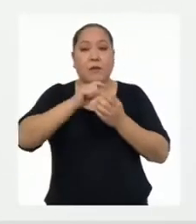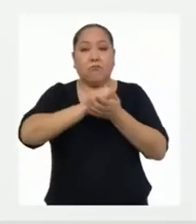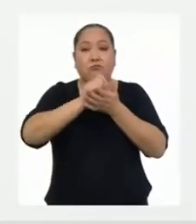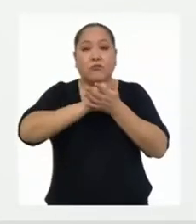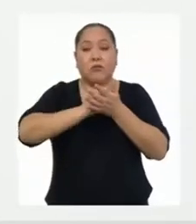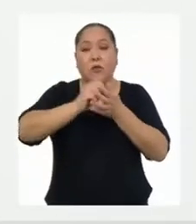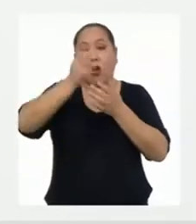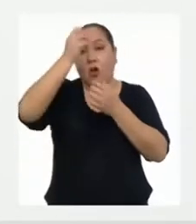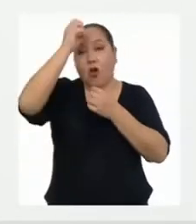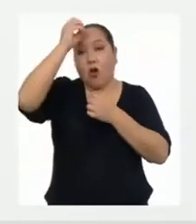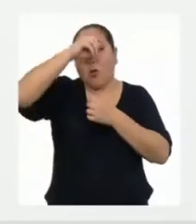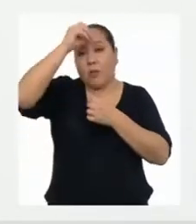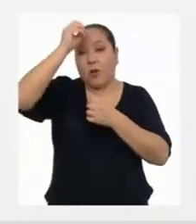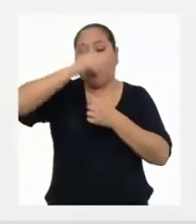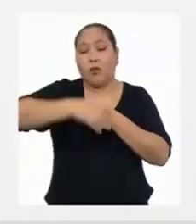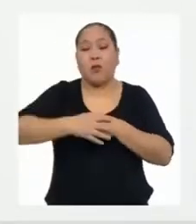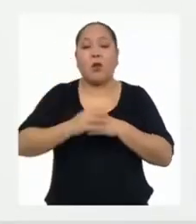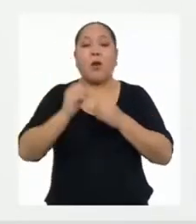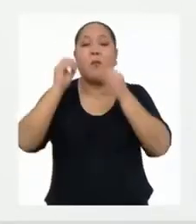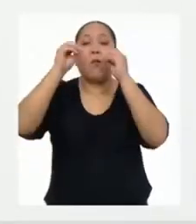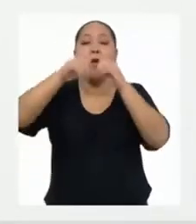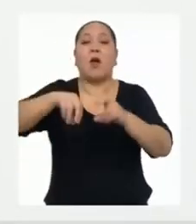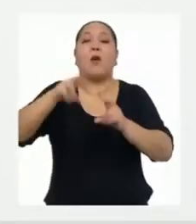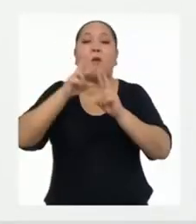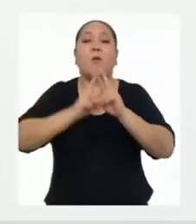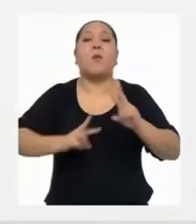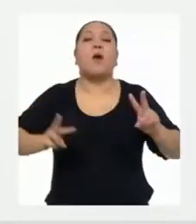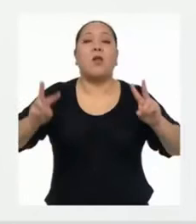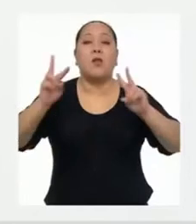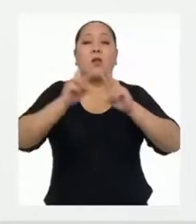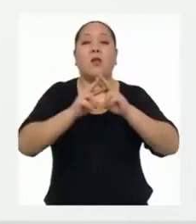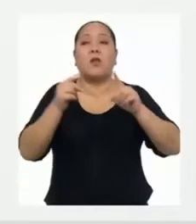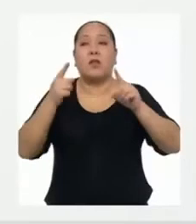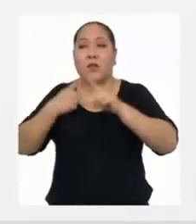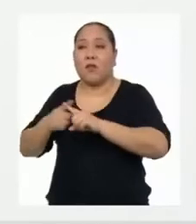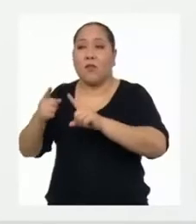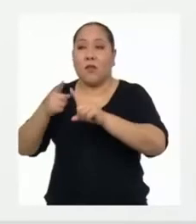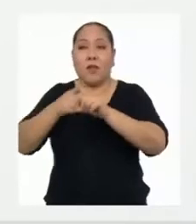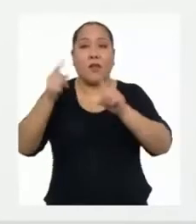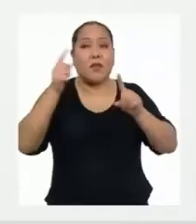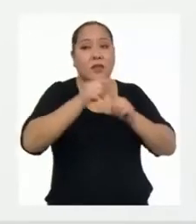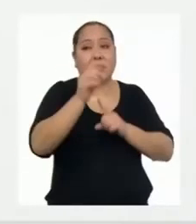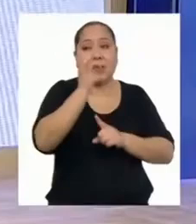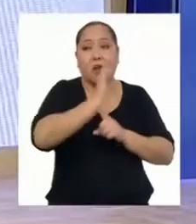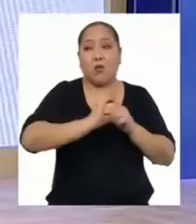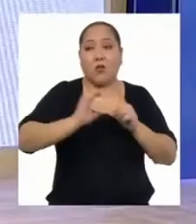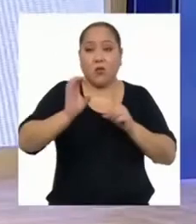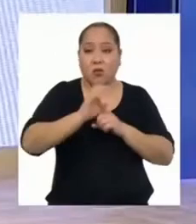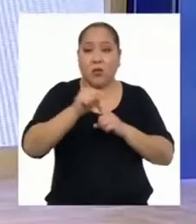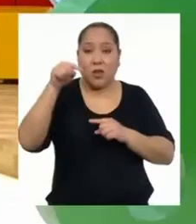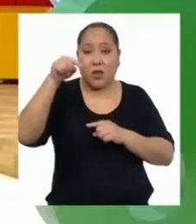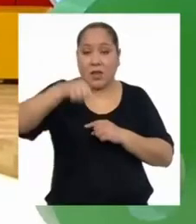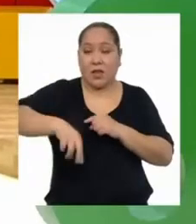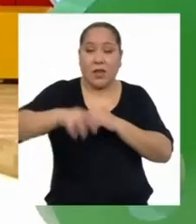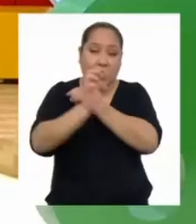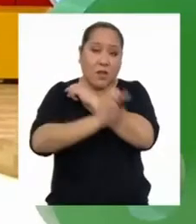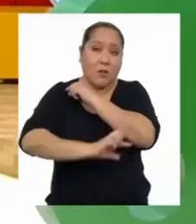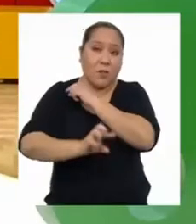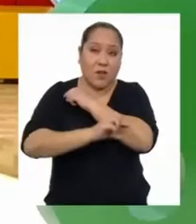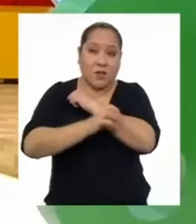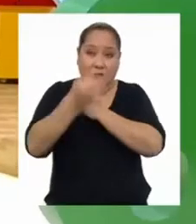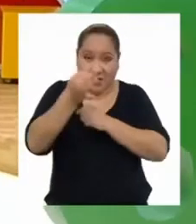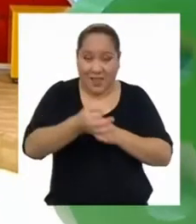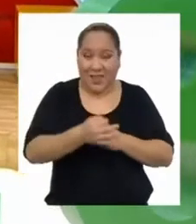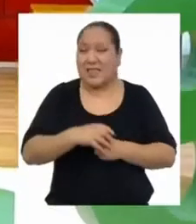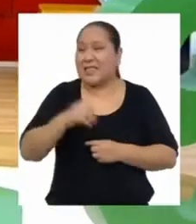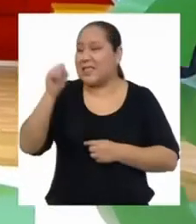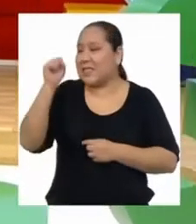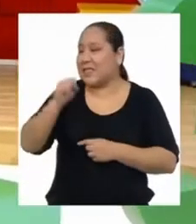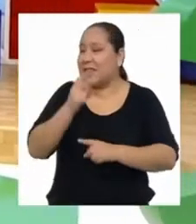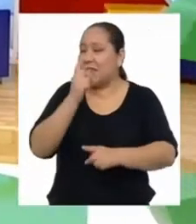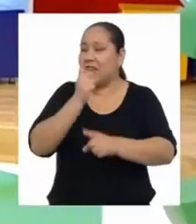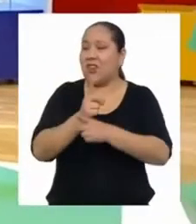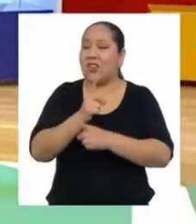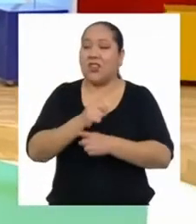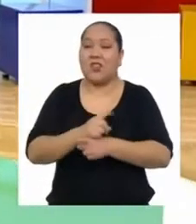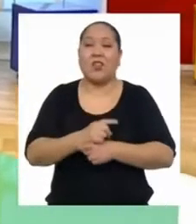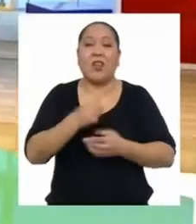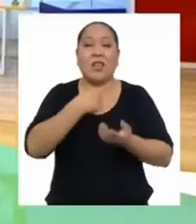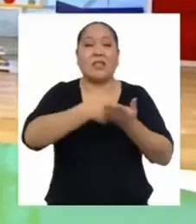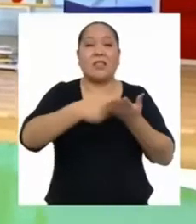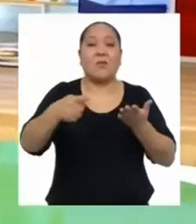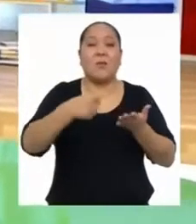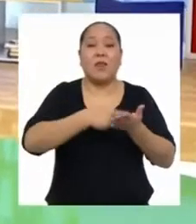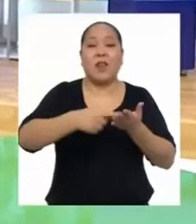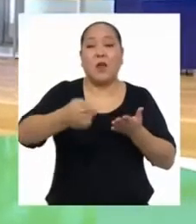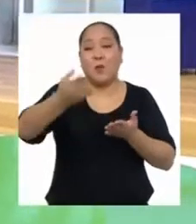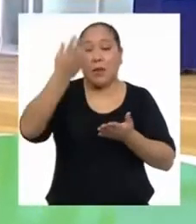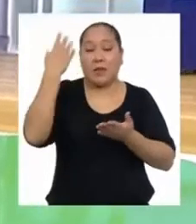que valoraremos la diversidad cultural de nuestro país, ¿cierto? Correcto. La semana pasada leímos un